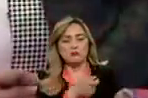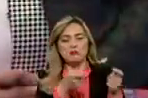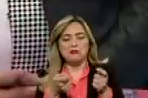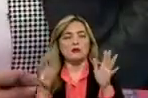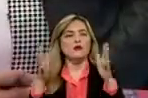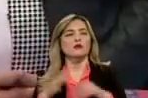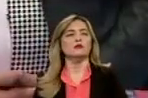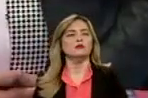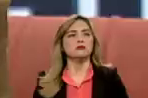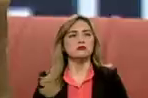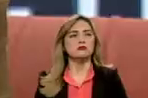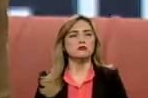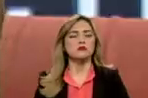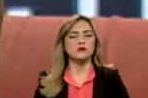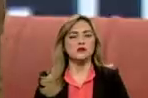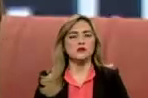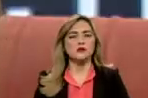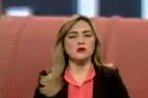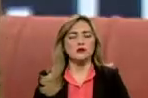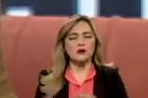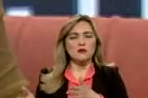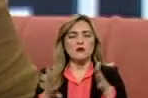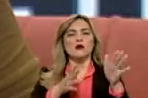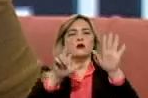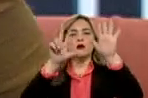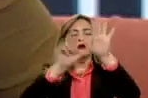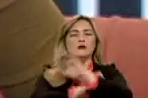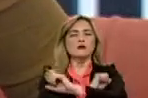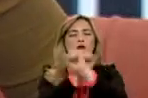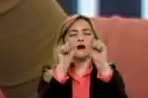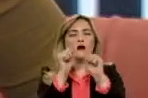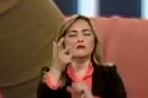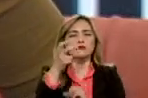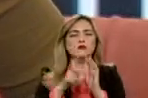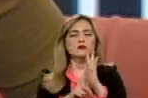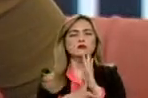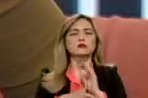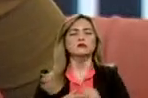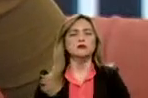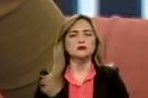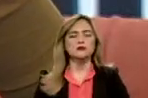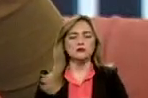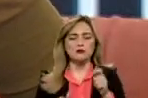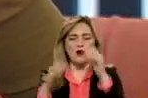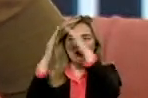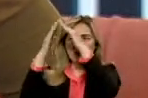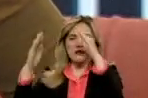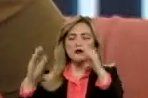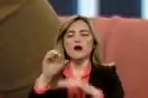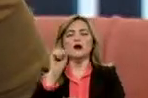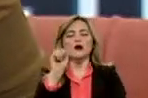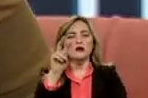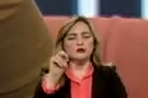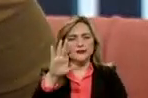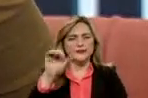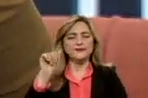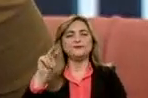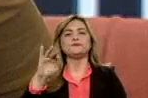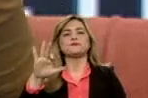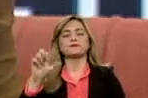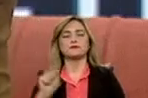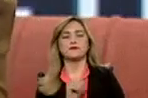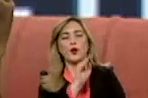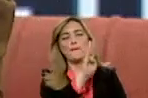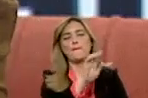María Heredia, 24 horas. 8 de la mañana con 13 minutos. Amigos, los vecinos de Santa Anita, Bellavista, en el norte de